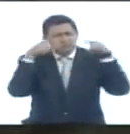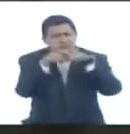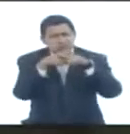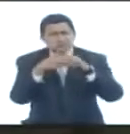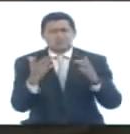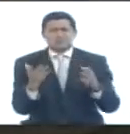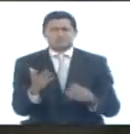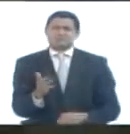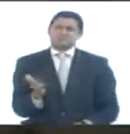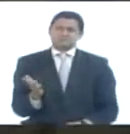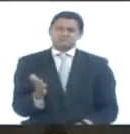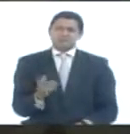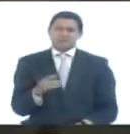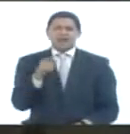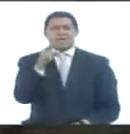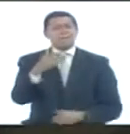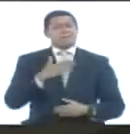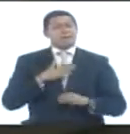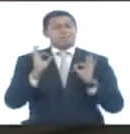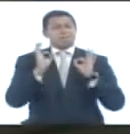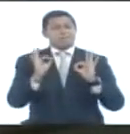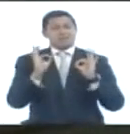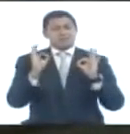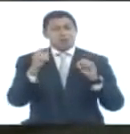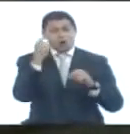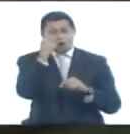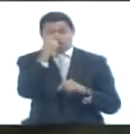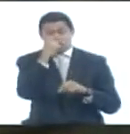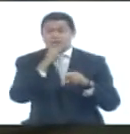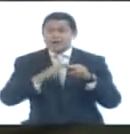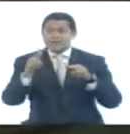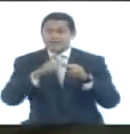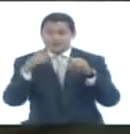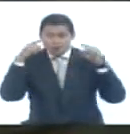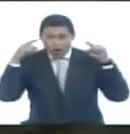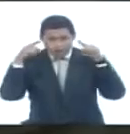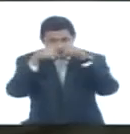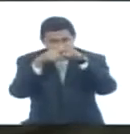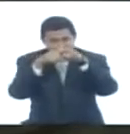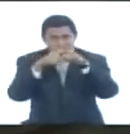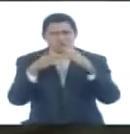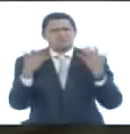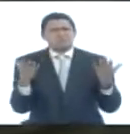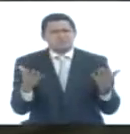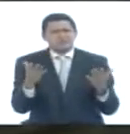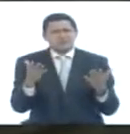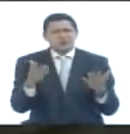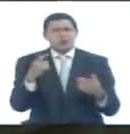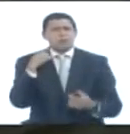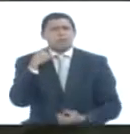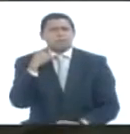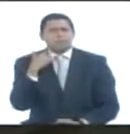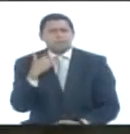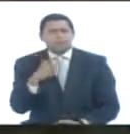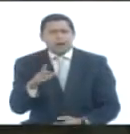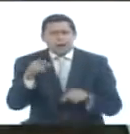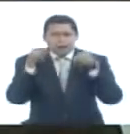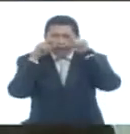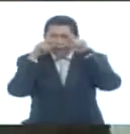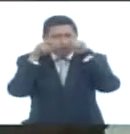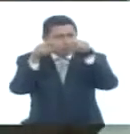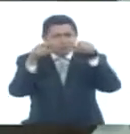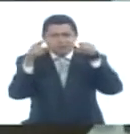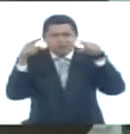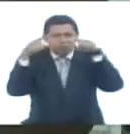doctor. Bueno, la especialidad es oftalmología pediátrica y estrabismo. Estrabismo es cuando se pierde el paralelismo de los